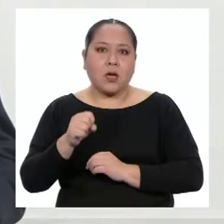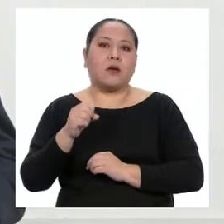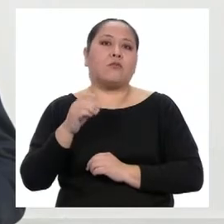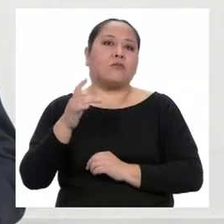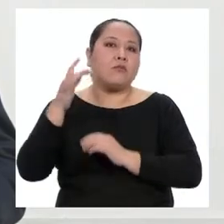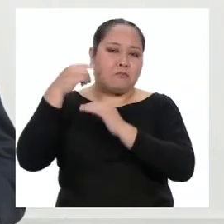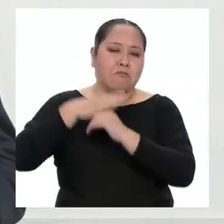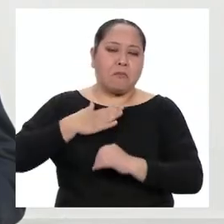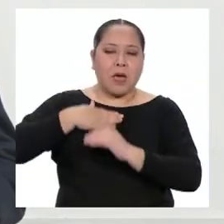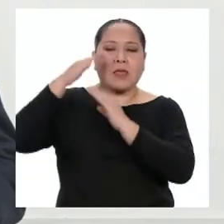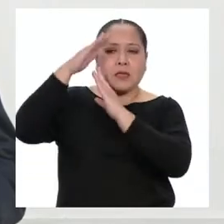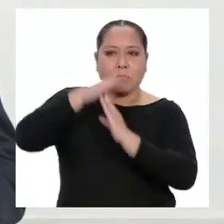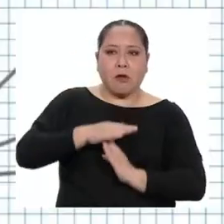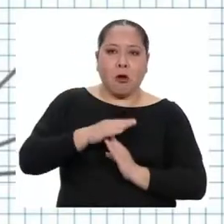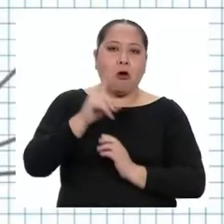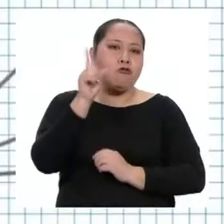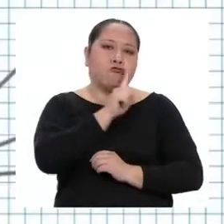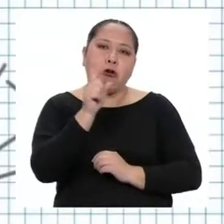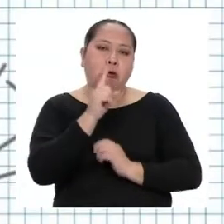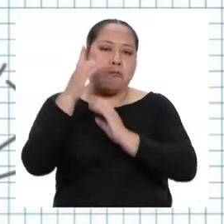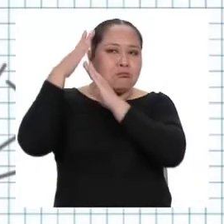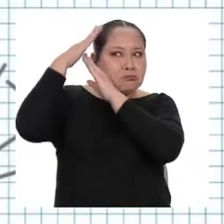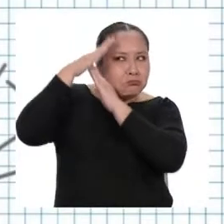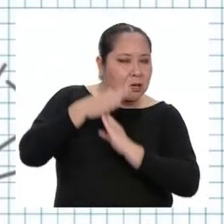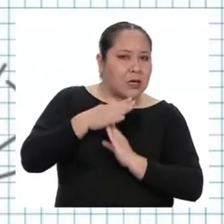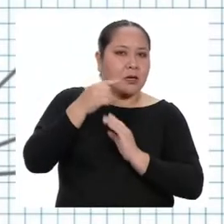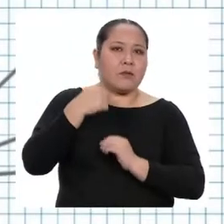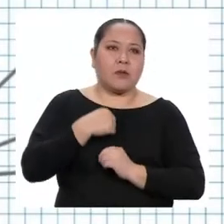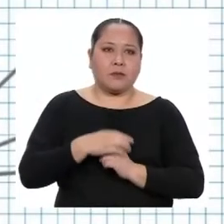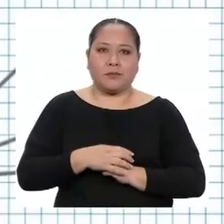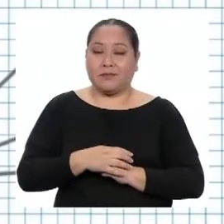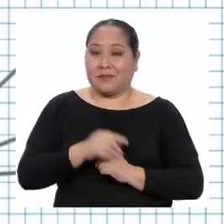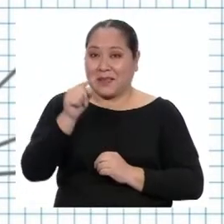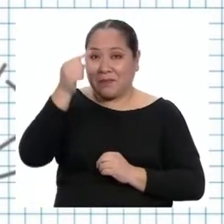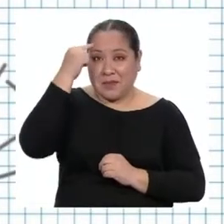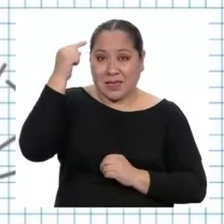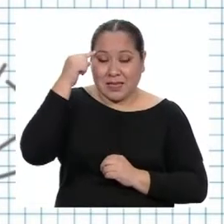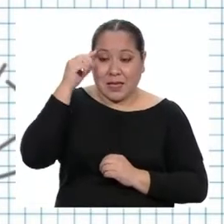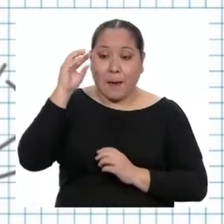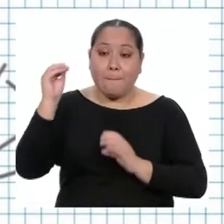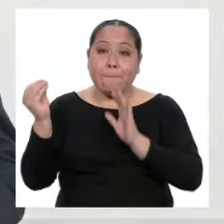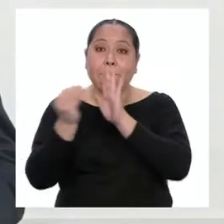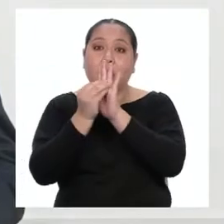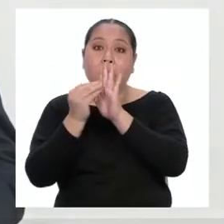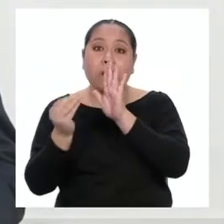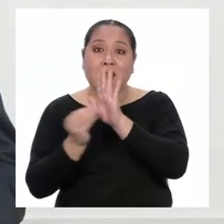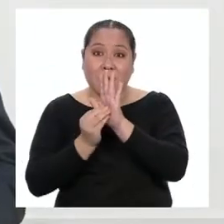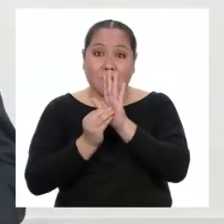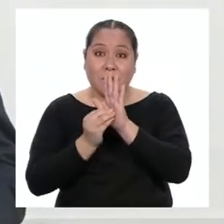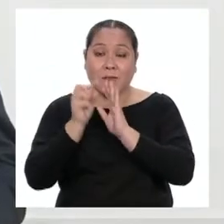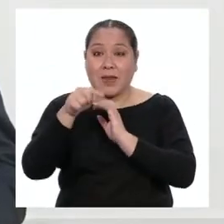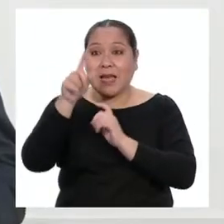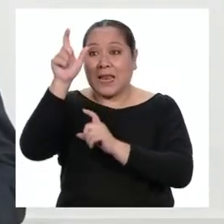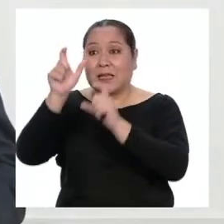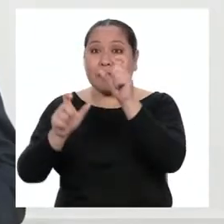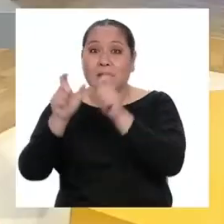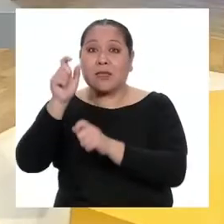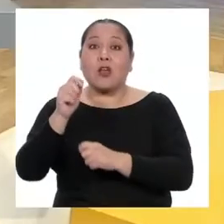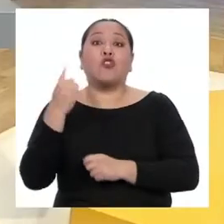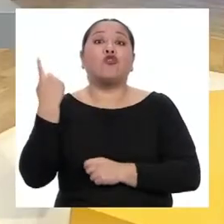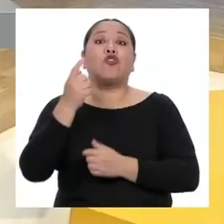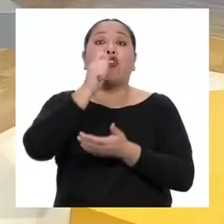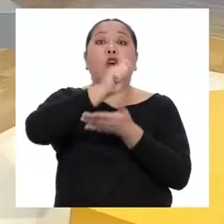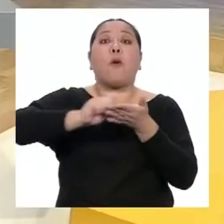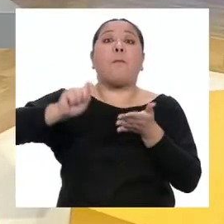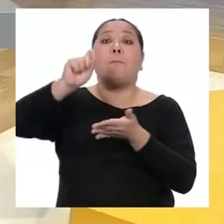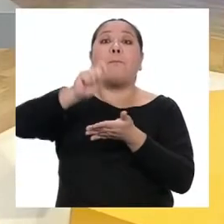dio o no se dio. ¿Qué te parece si colocamos esas opciones para que las personas solo marquen?